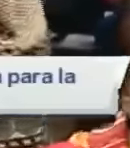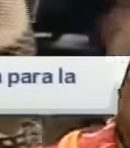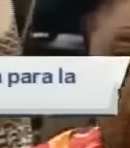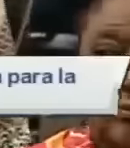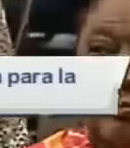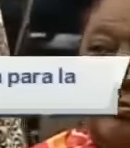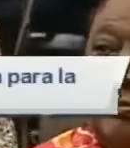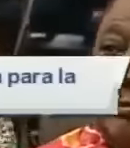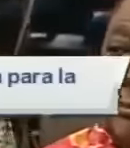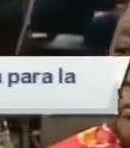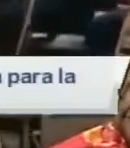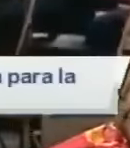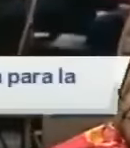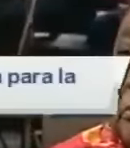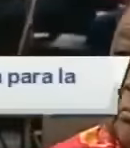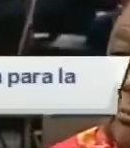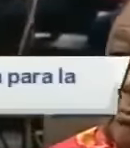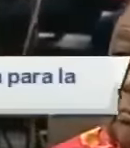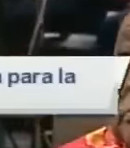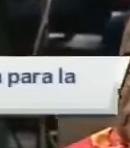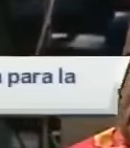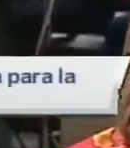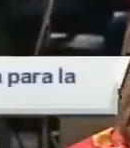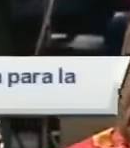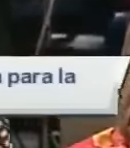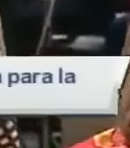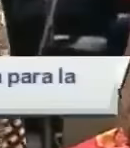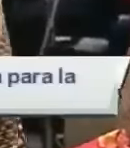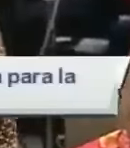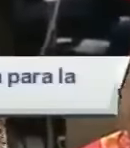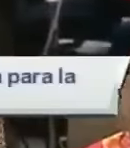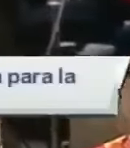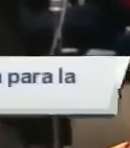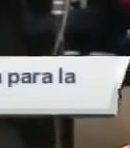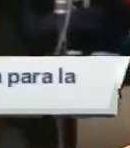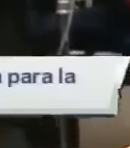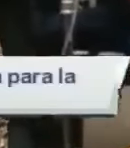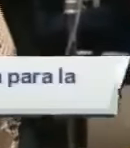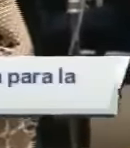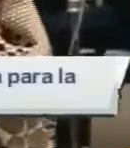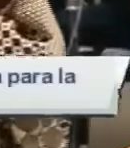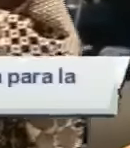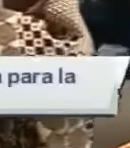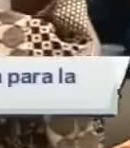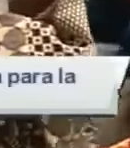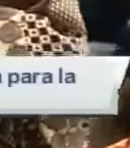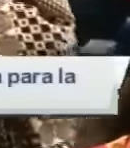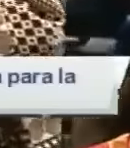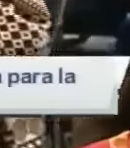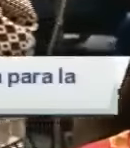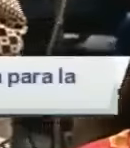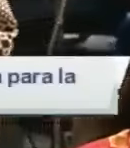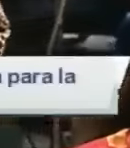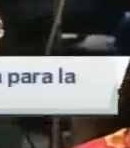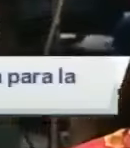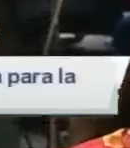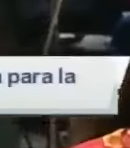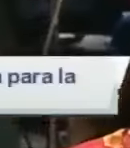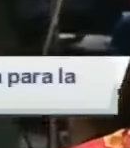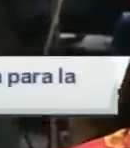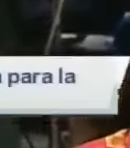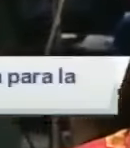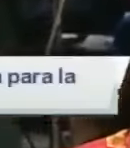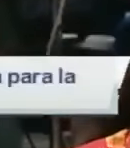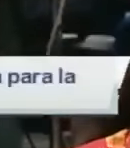de esto, hay muchas cosas buenas que han sucedido. Yo me siento muy contenta porque además de